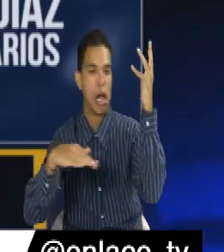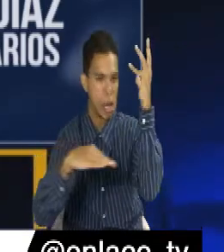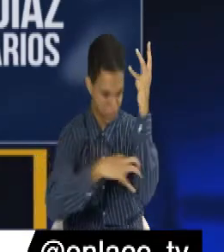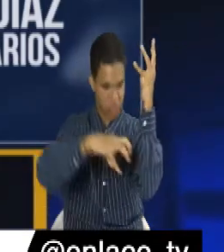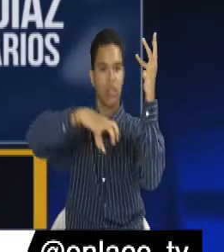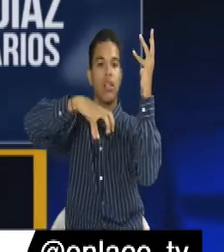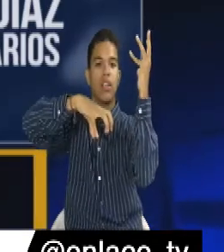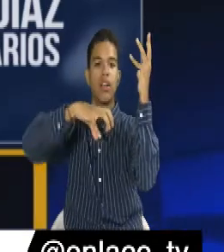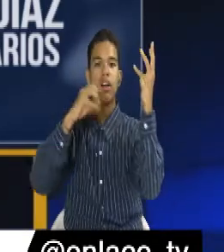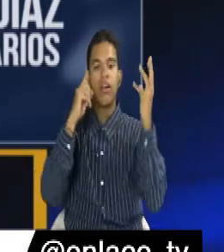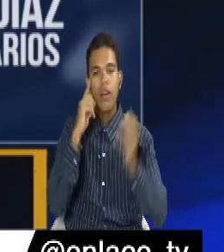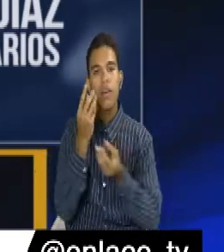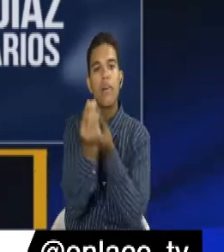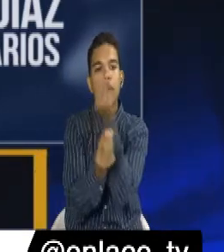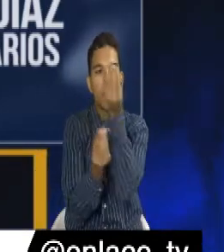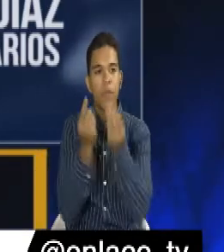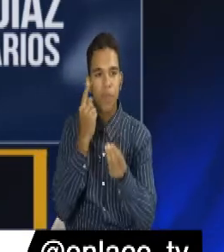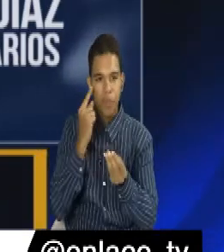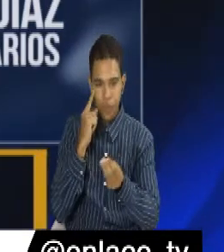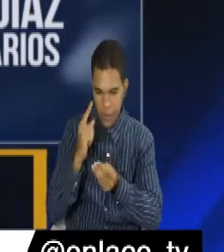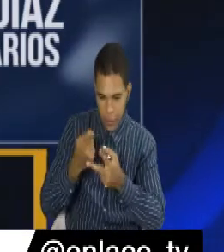extracción, empaquetamiento y se transporta